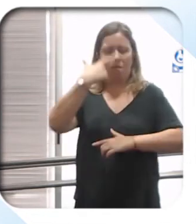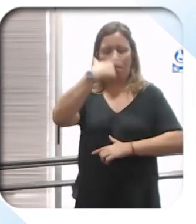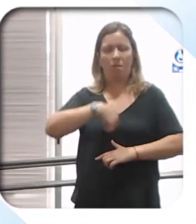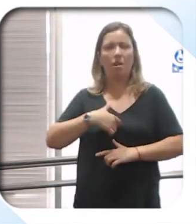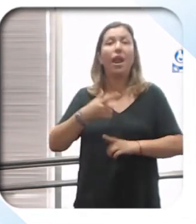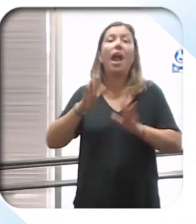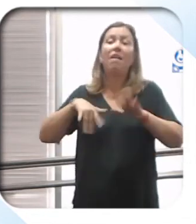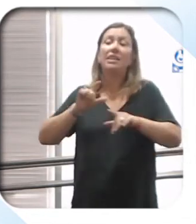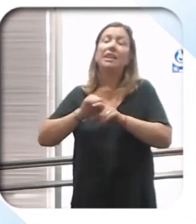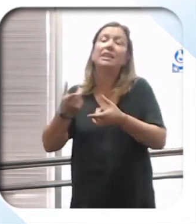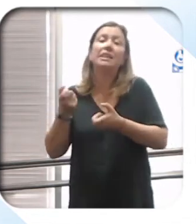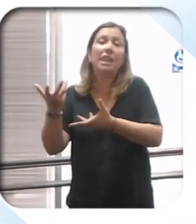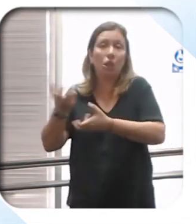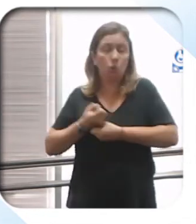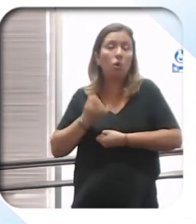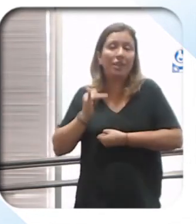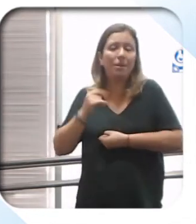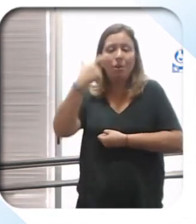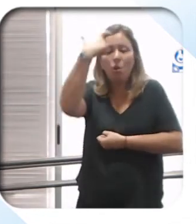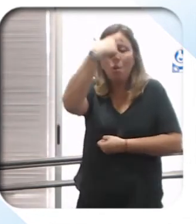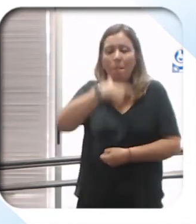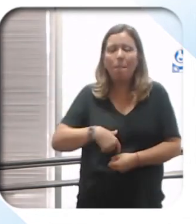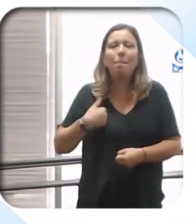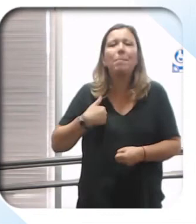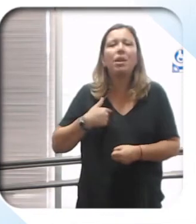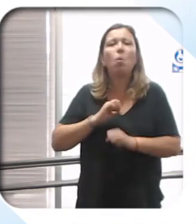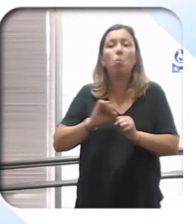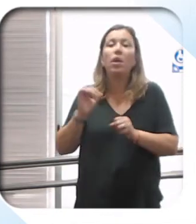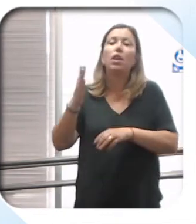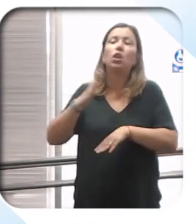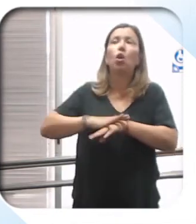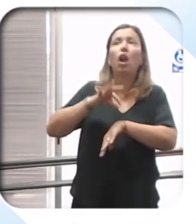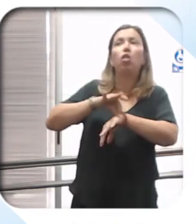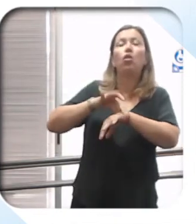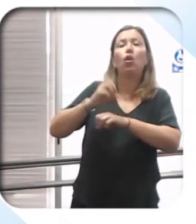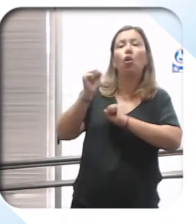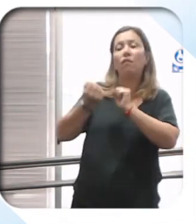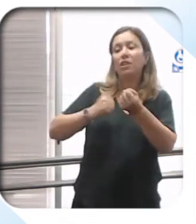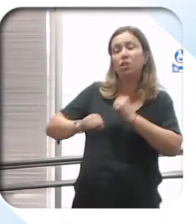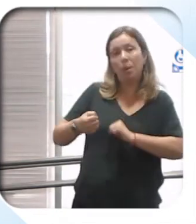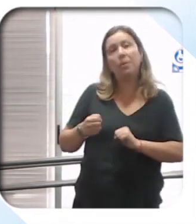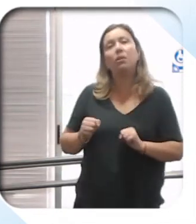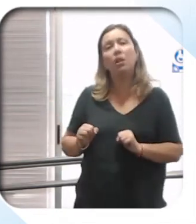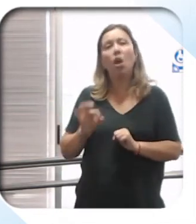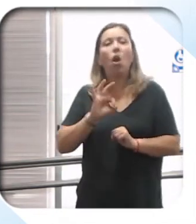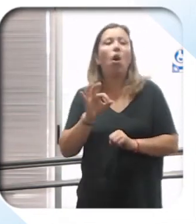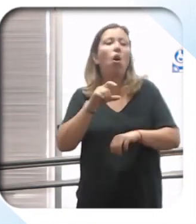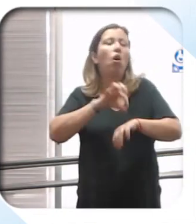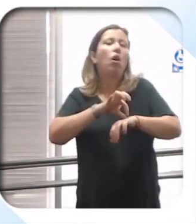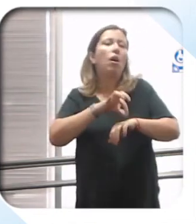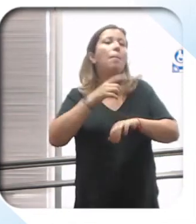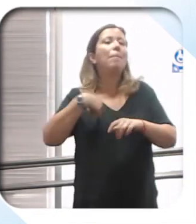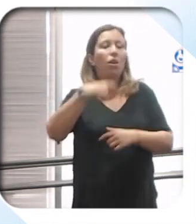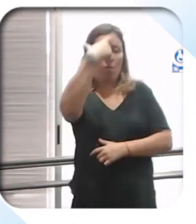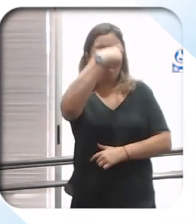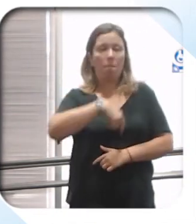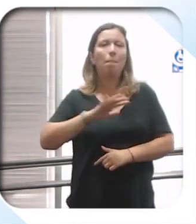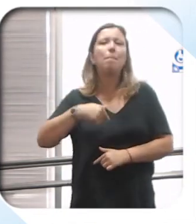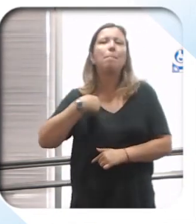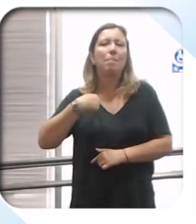es mi cuerpo. Quizás necesite que lo toque un fisioterapeuta, que lo toque un terapeuta ocupacional, pero es mi